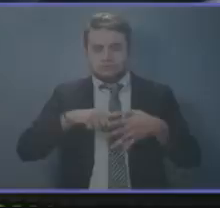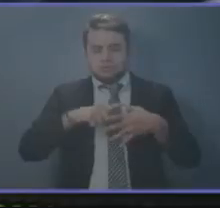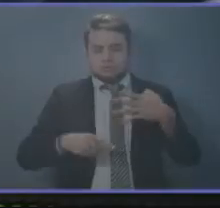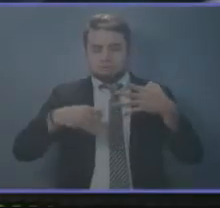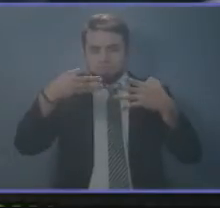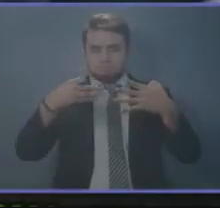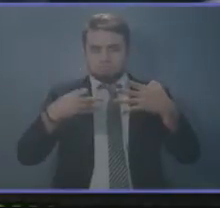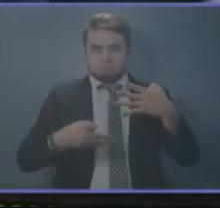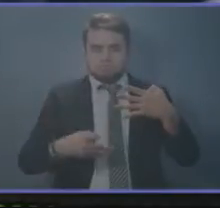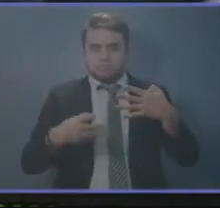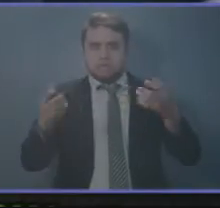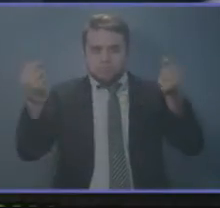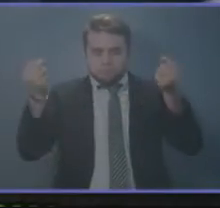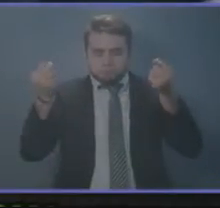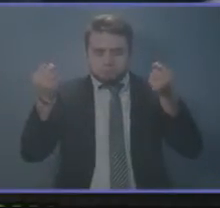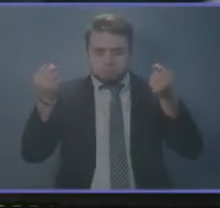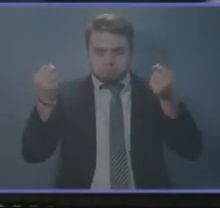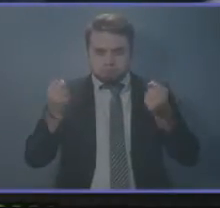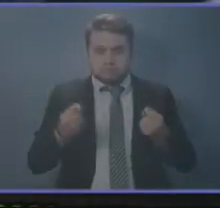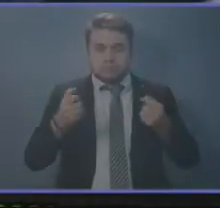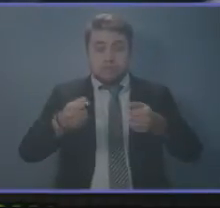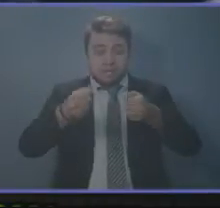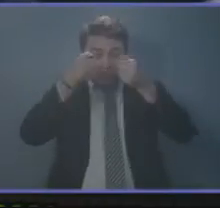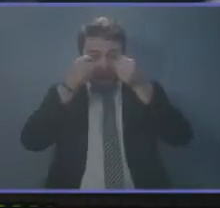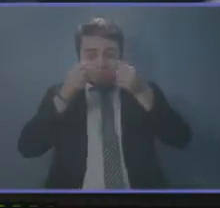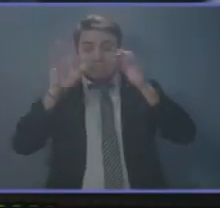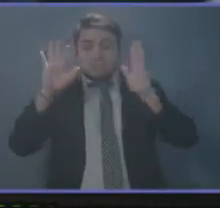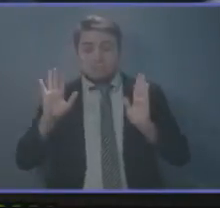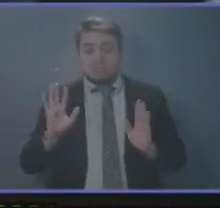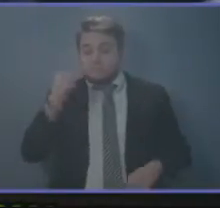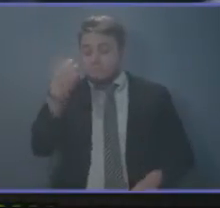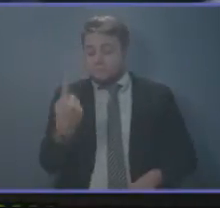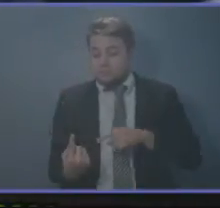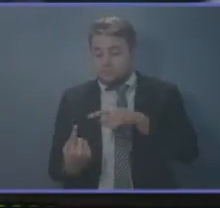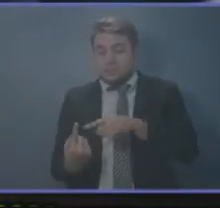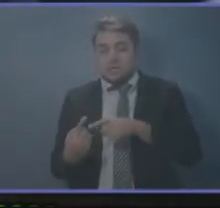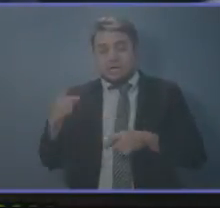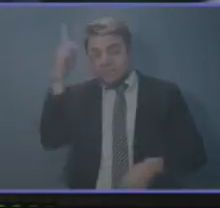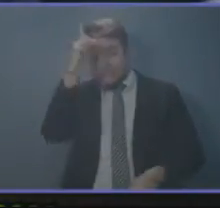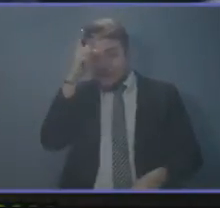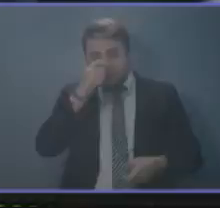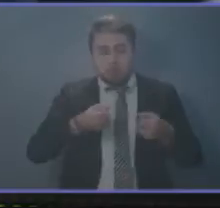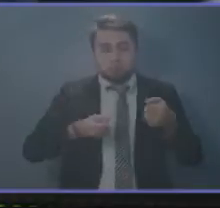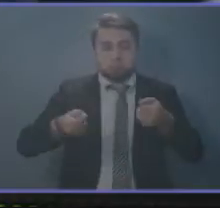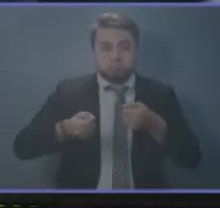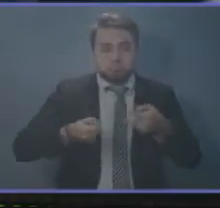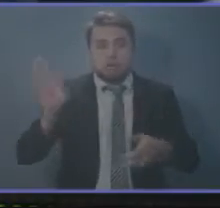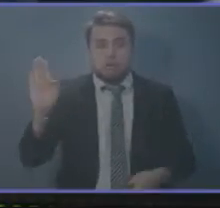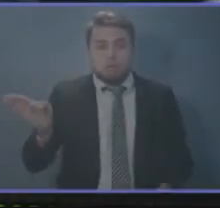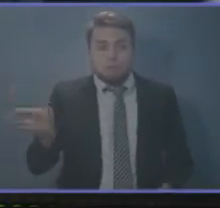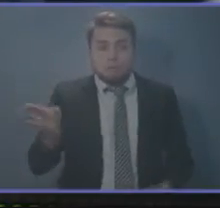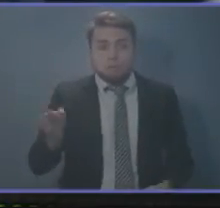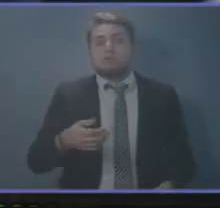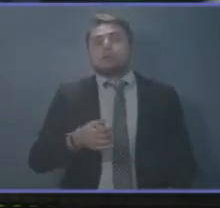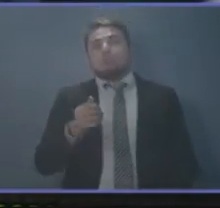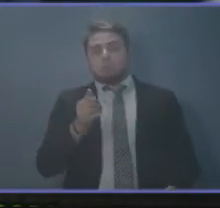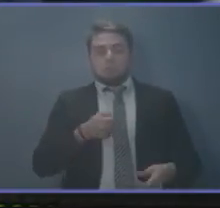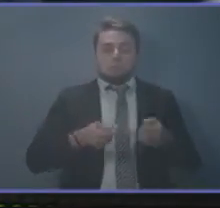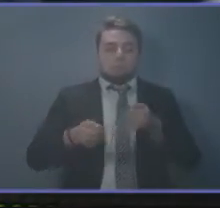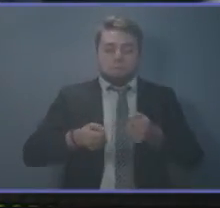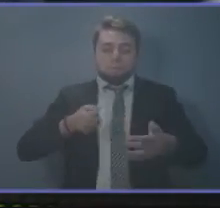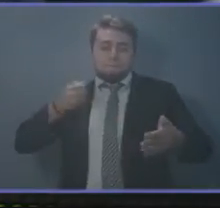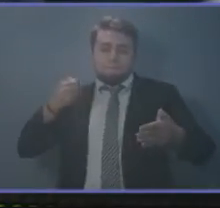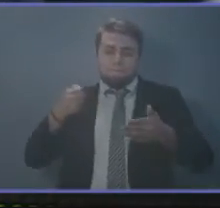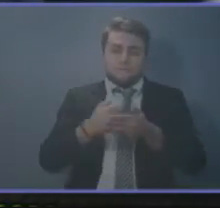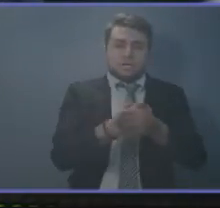público que, comprobada negligencia en su conducción, ocasionan accidentes de tránsito y que